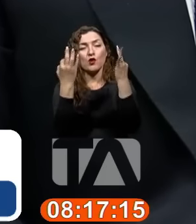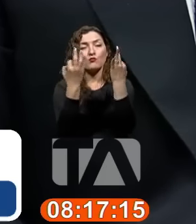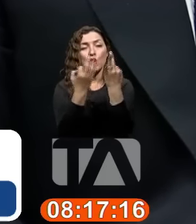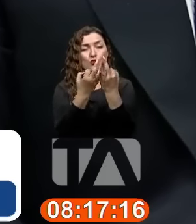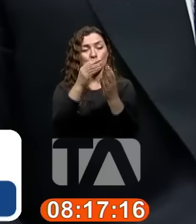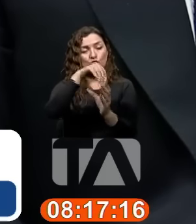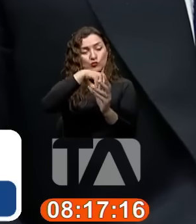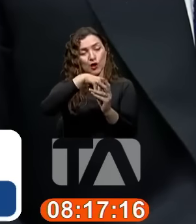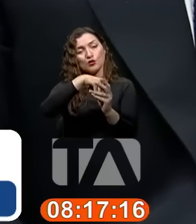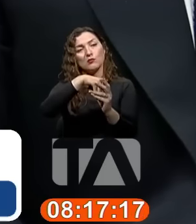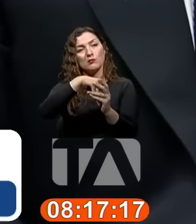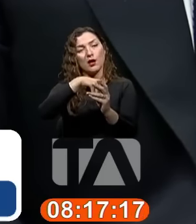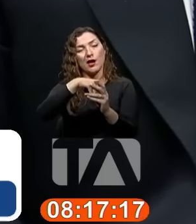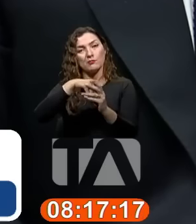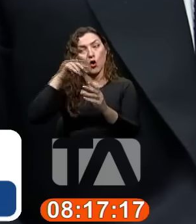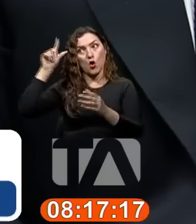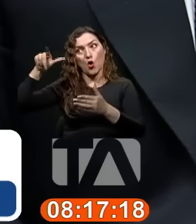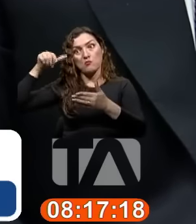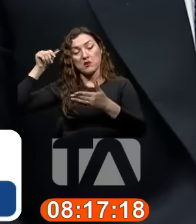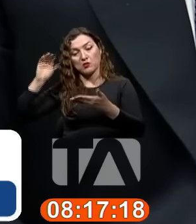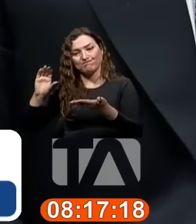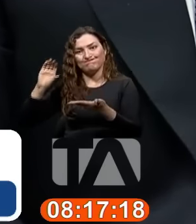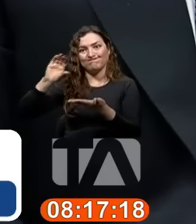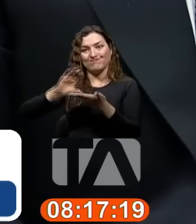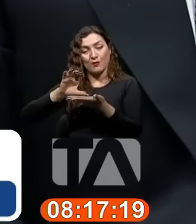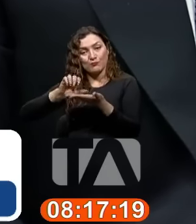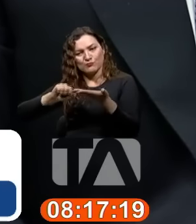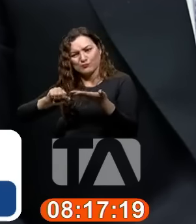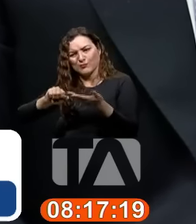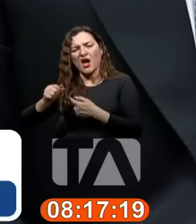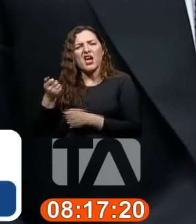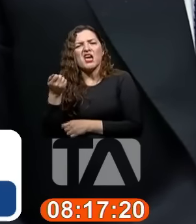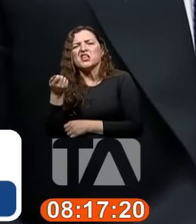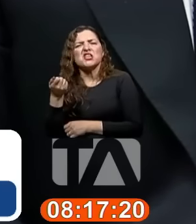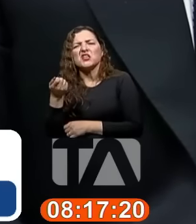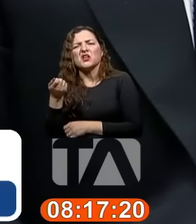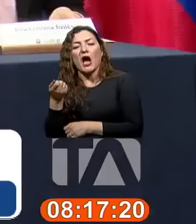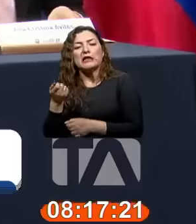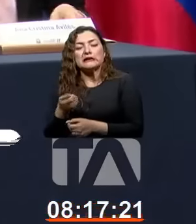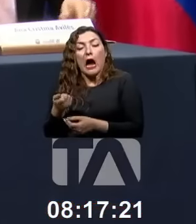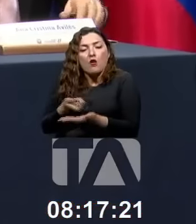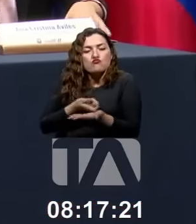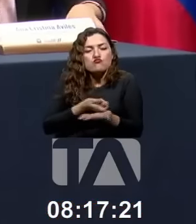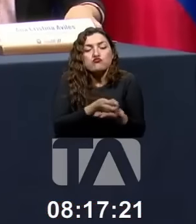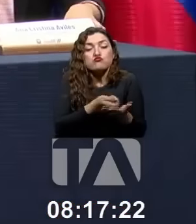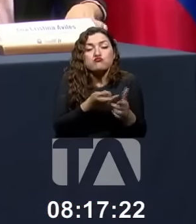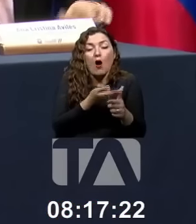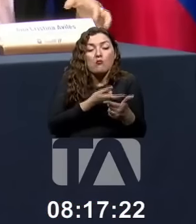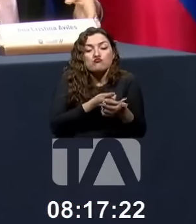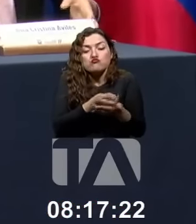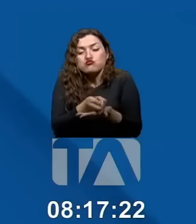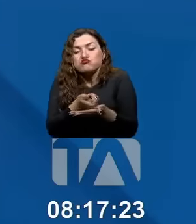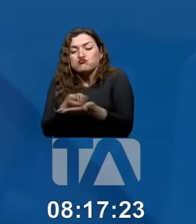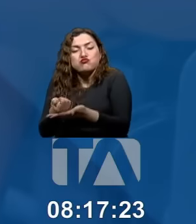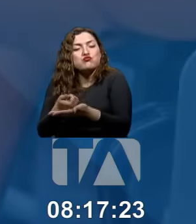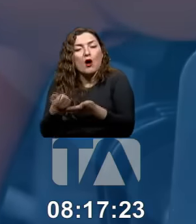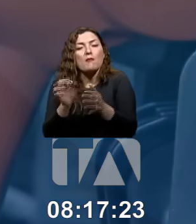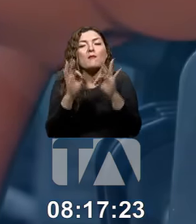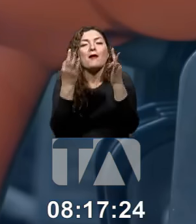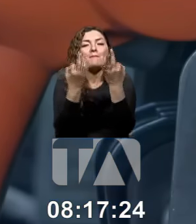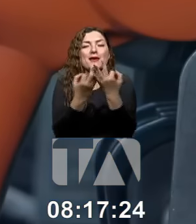dentro de la cobertura del bono de desarrollo humano y el bono de desarrollo humano con componentes variables. De acuerdo con el Ministerio de Economía,